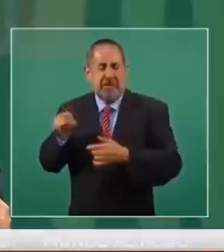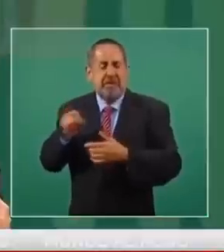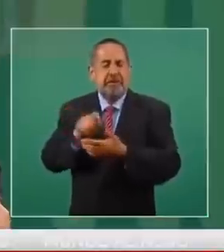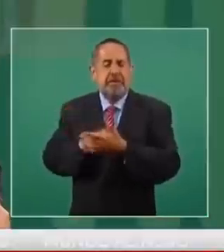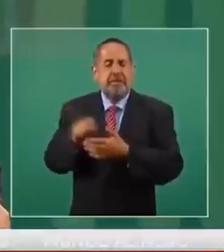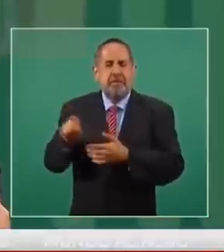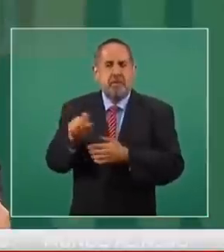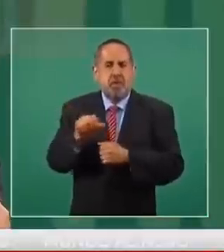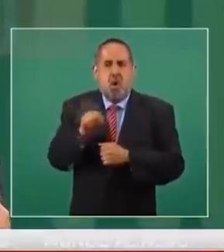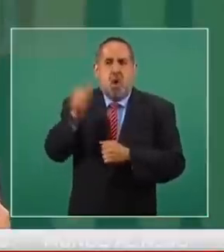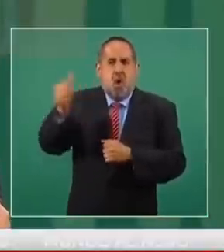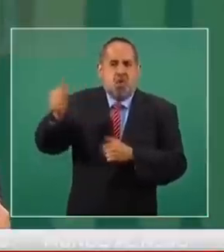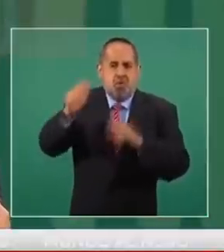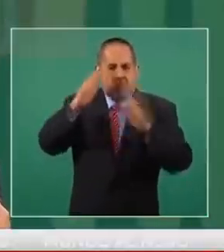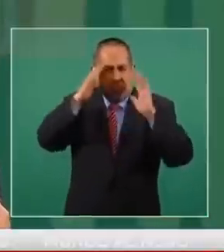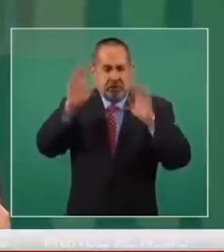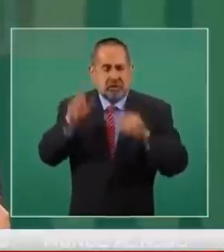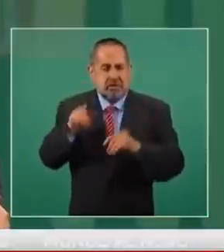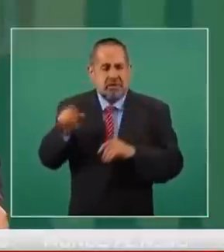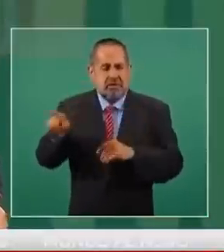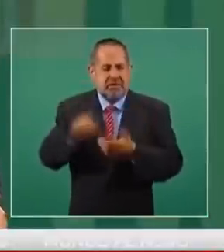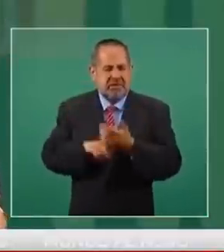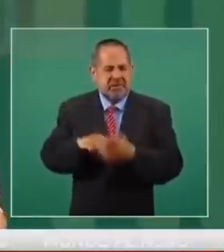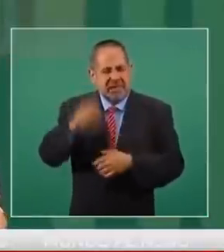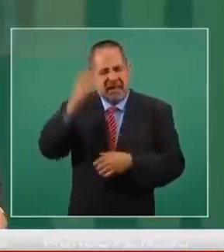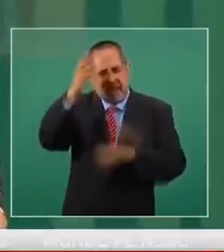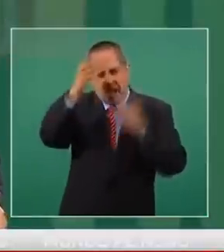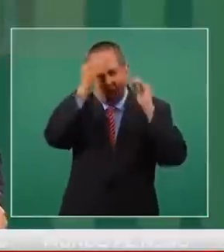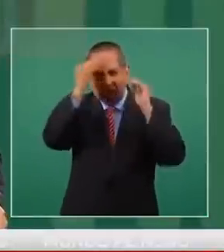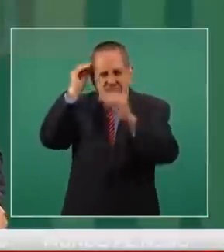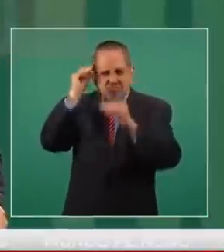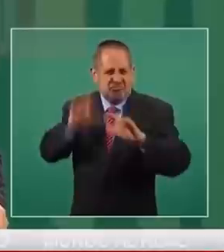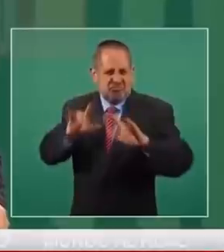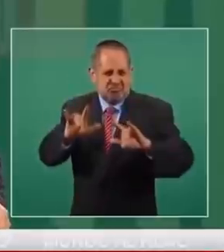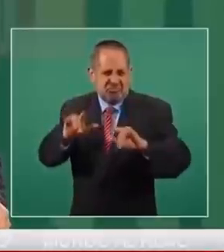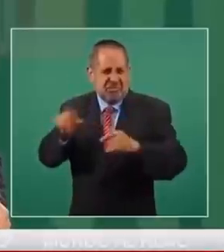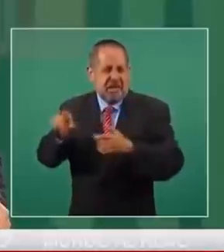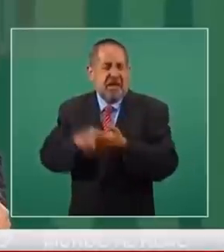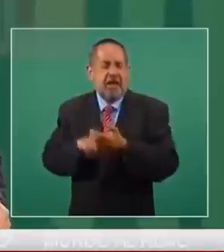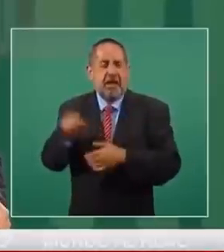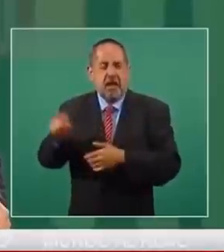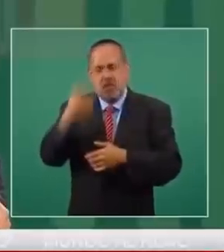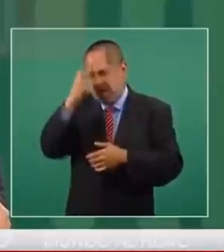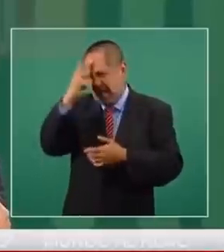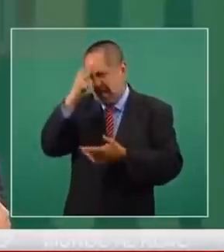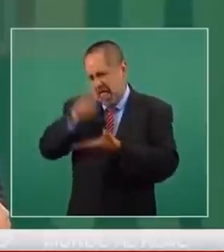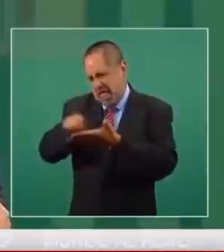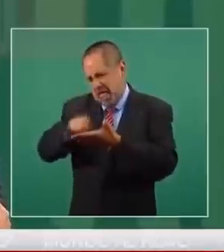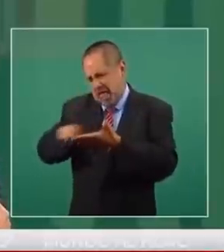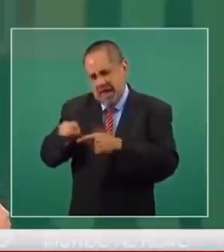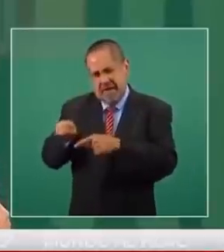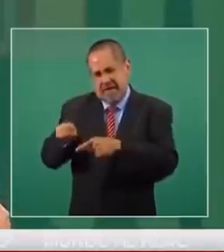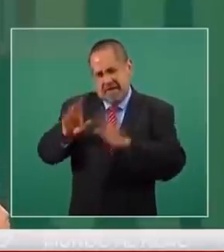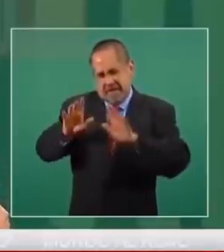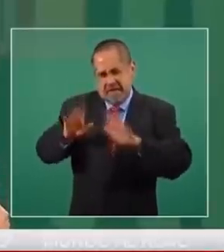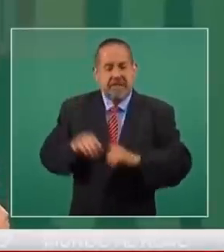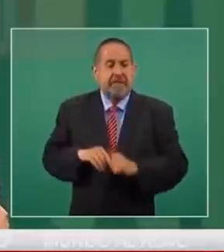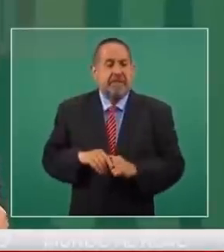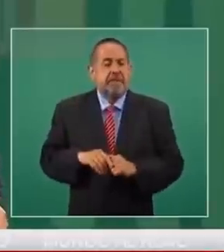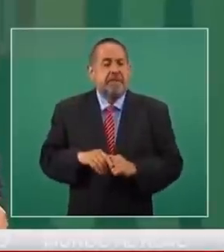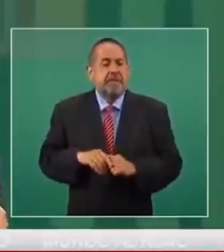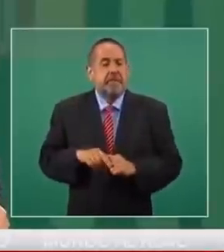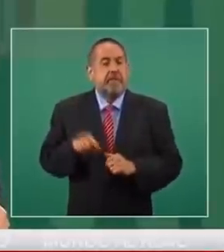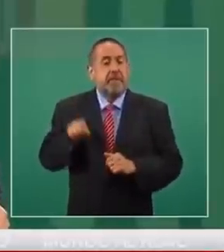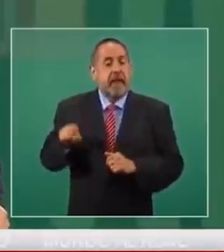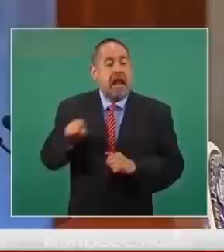o son de otros, por lo general los raperos son los que componen, ¿sí?